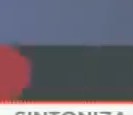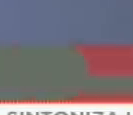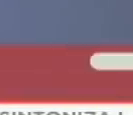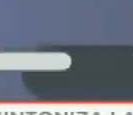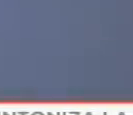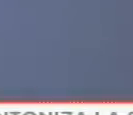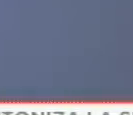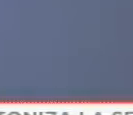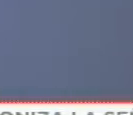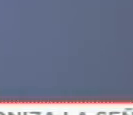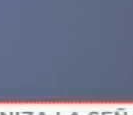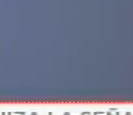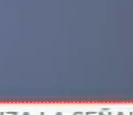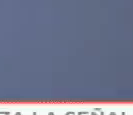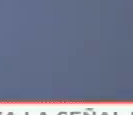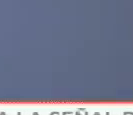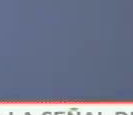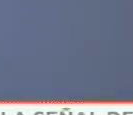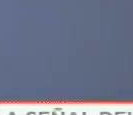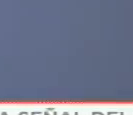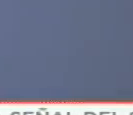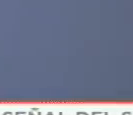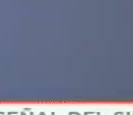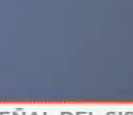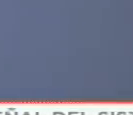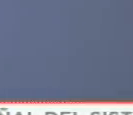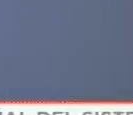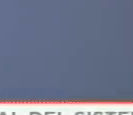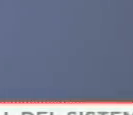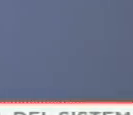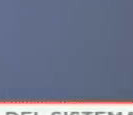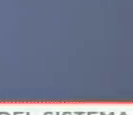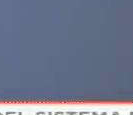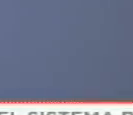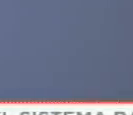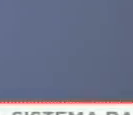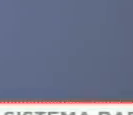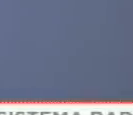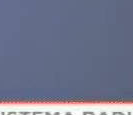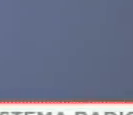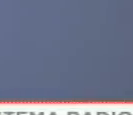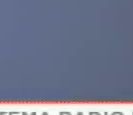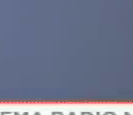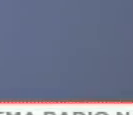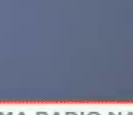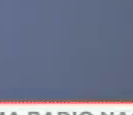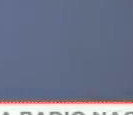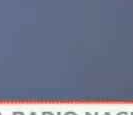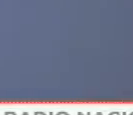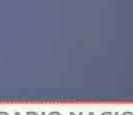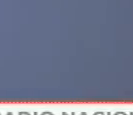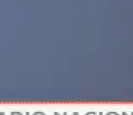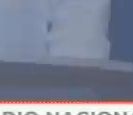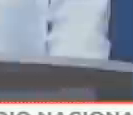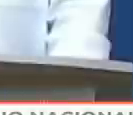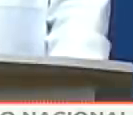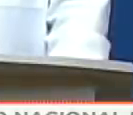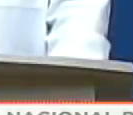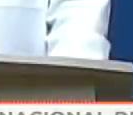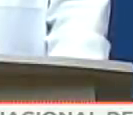COVID-19. Información importante ofrece el vicepresidente sectorial de Comunicación, Cultura y Turismo, el doctor Jorge Rodríguez.